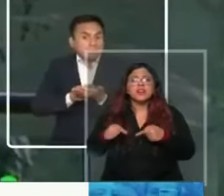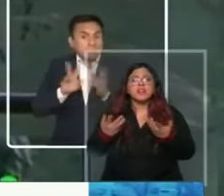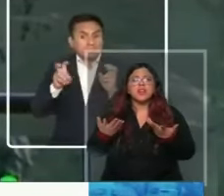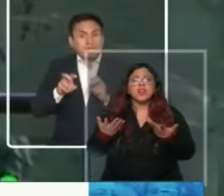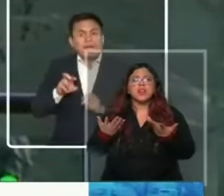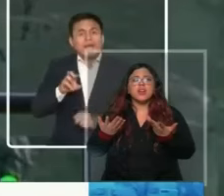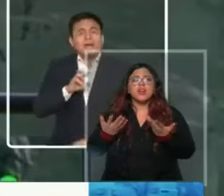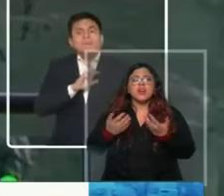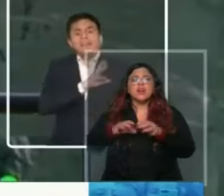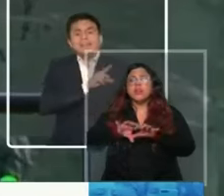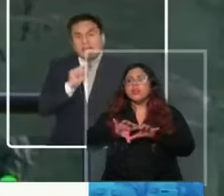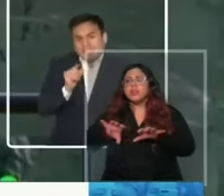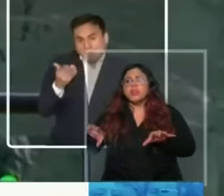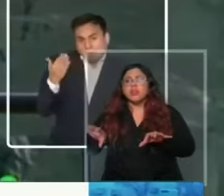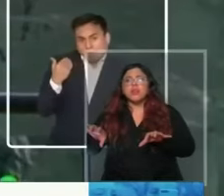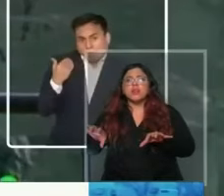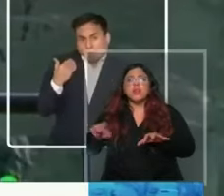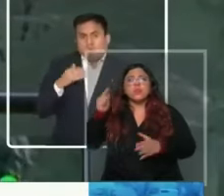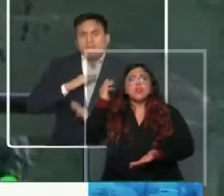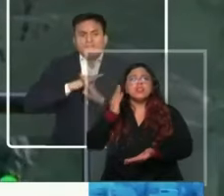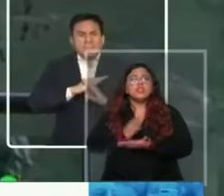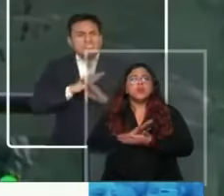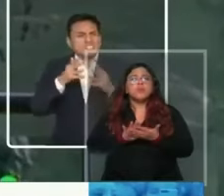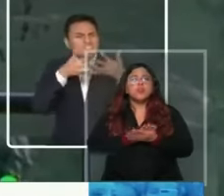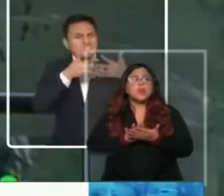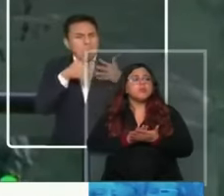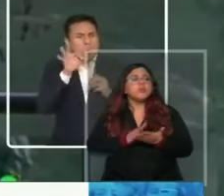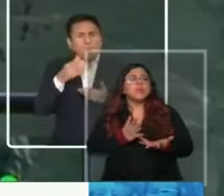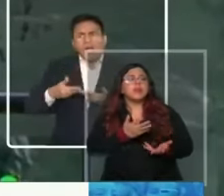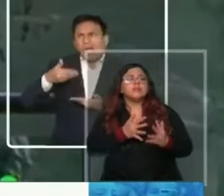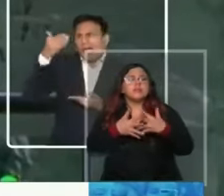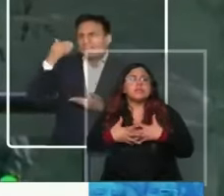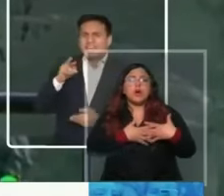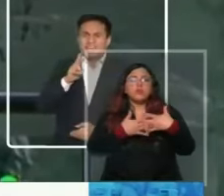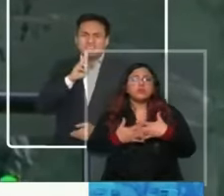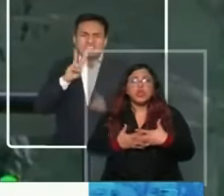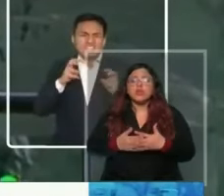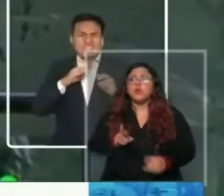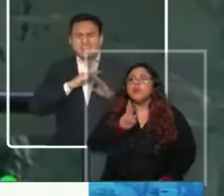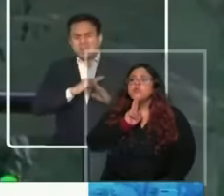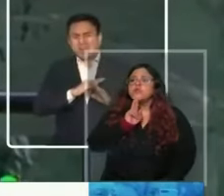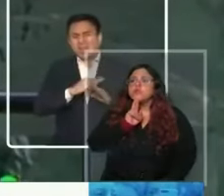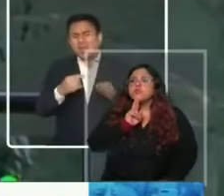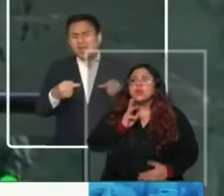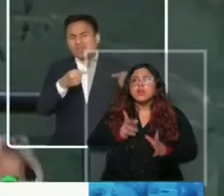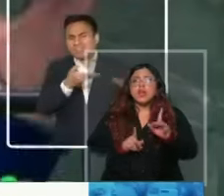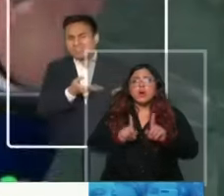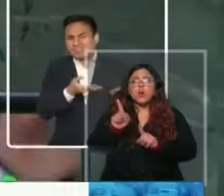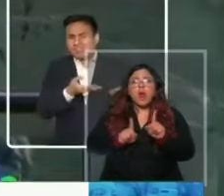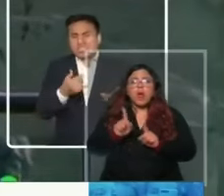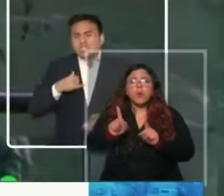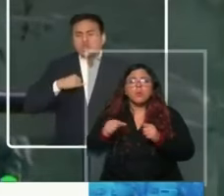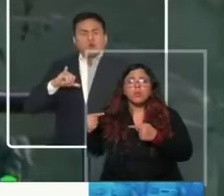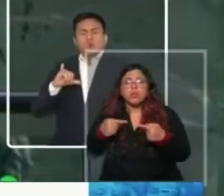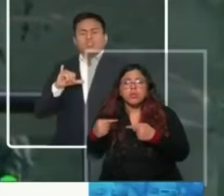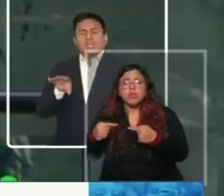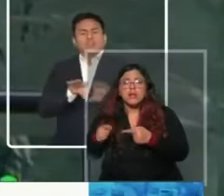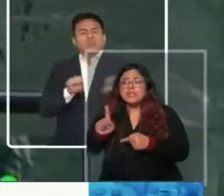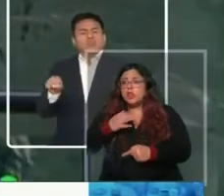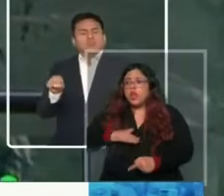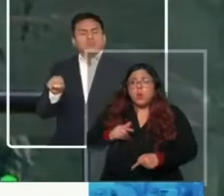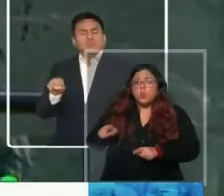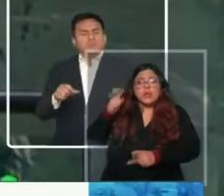caso de Palestina recientemente, con el veto de Estados Unidos, o anteriormente lo hace Rusia respecto a algún otro conflicto, si es que no le gusta esa